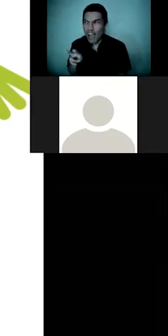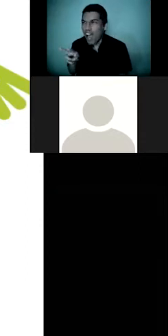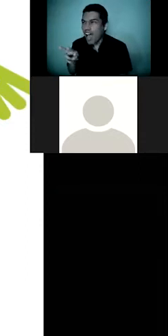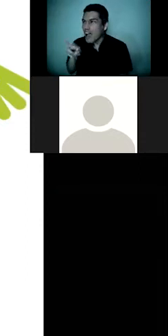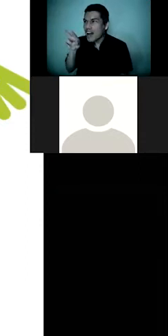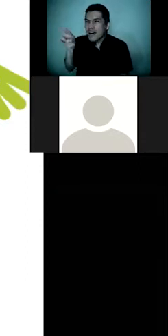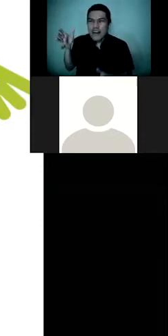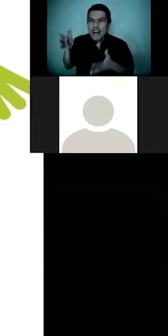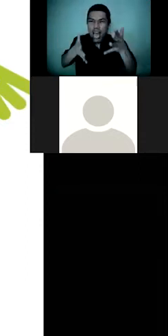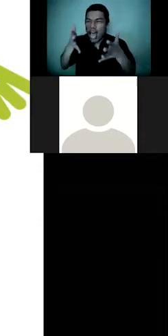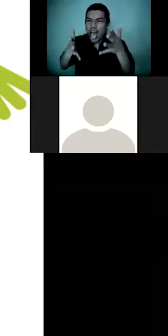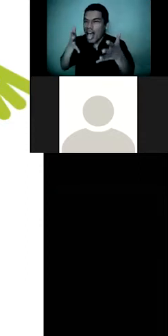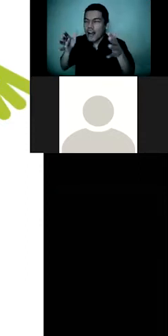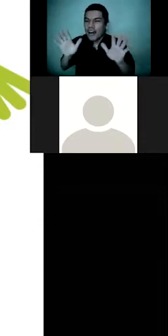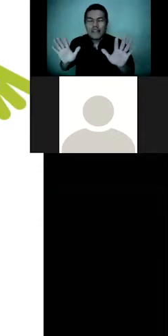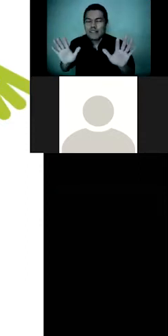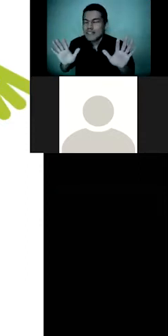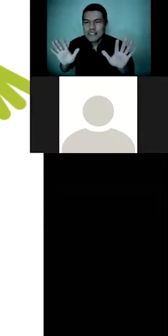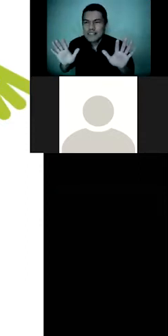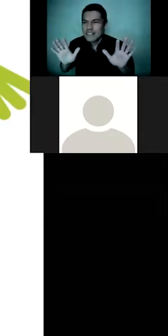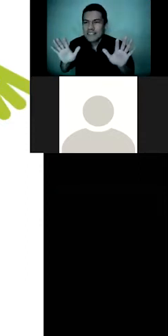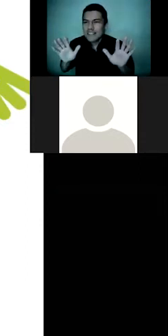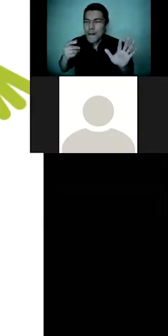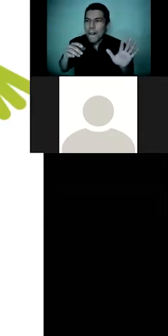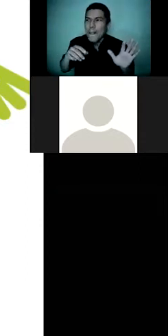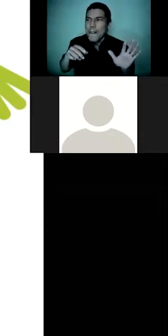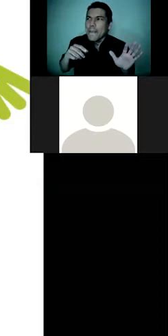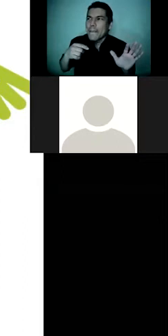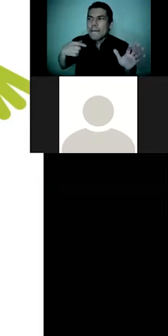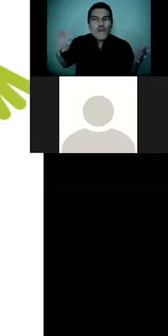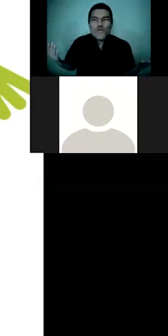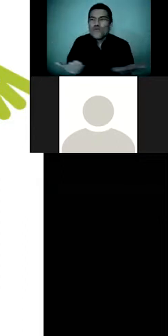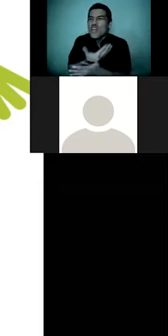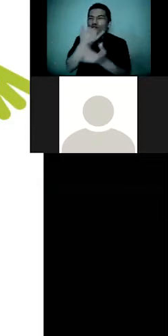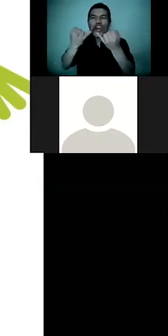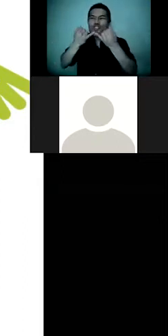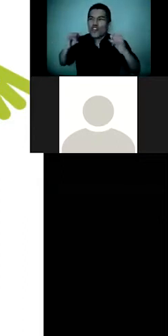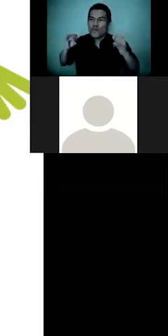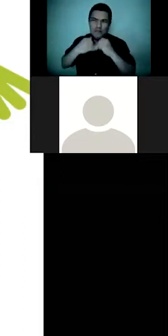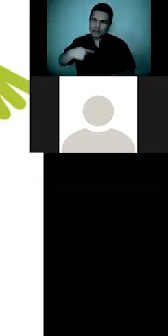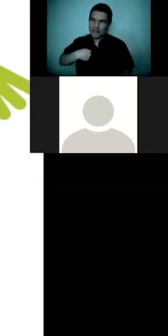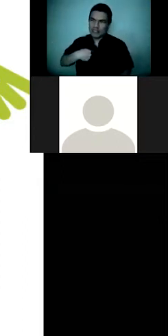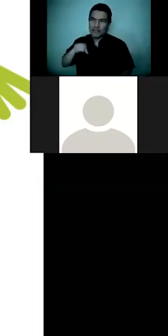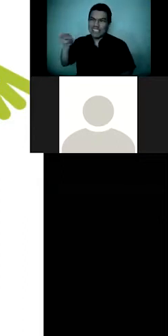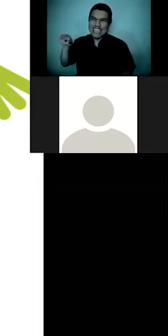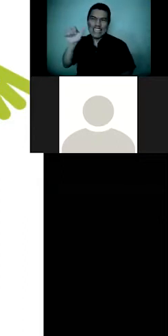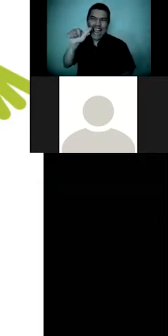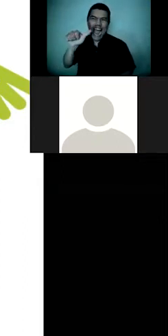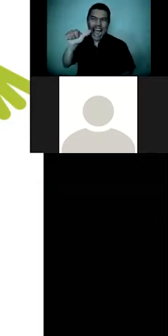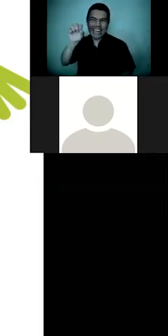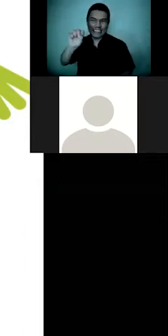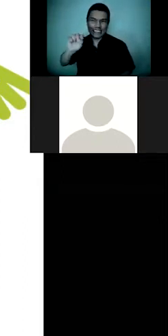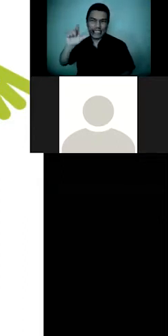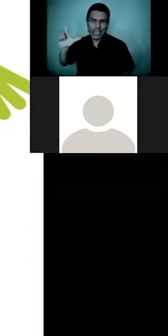el profesor, sí, es el profesor sordo. Y hablaba en señas y decía, ¿qué? No puedo creerlo. Era un nuevo